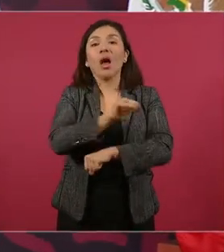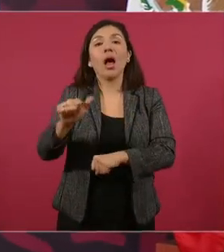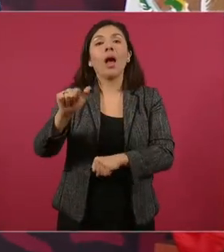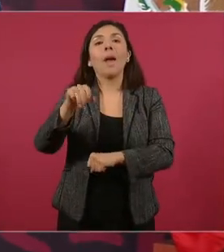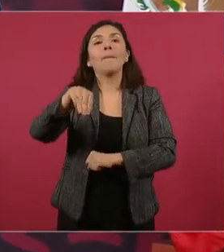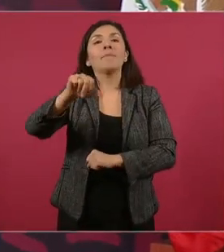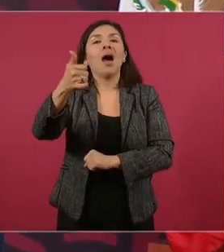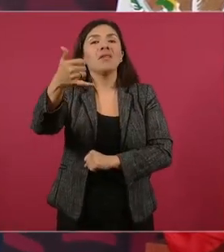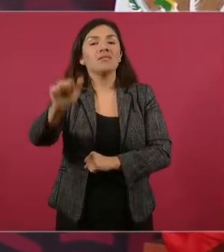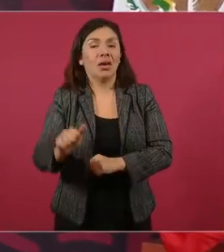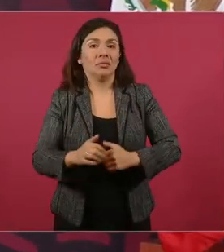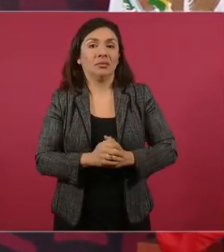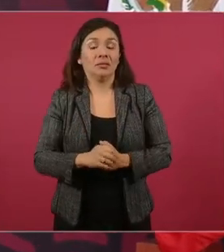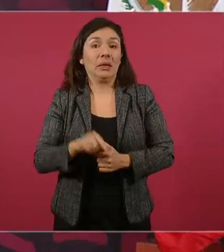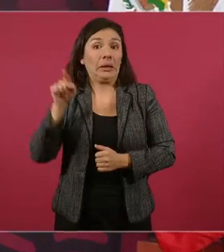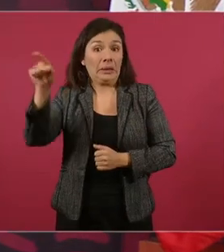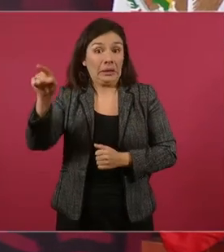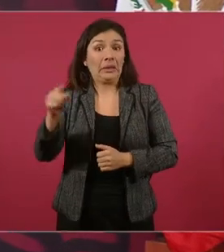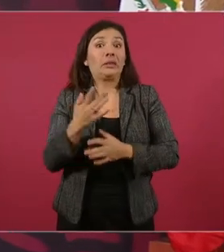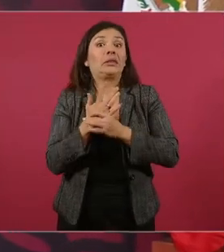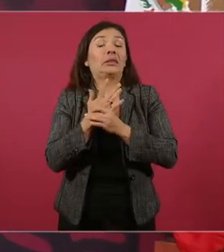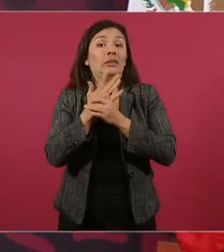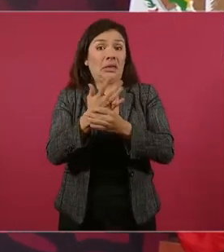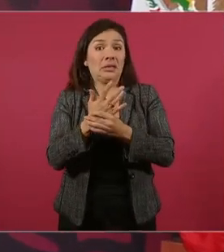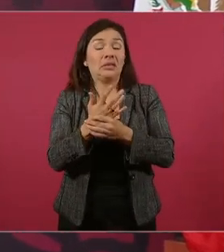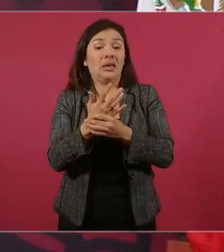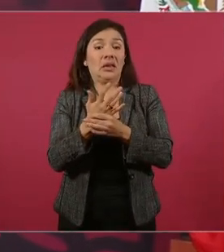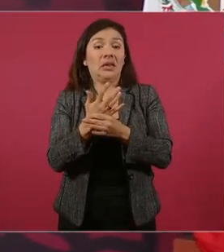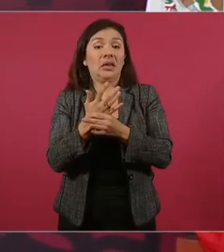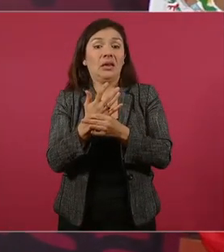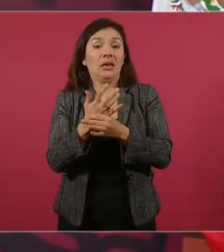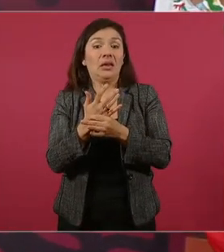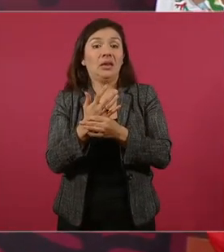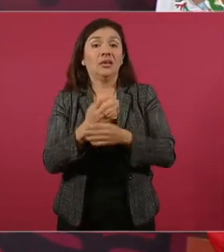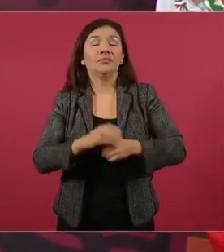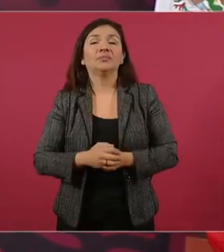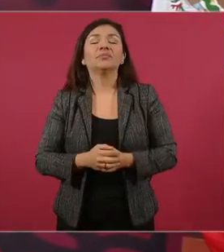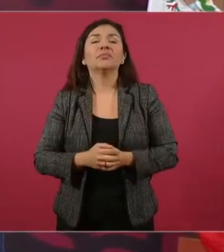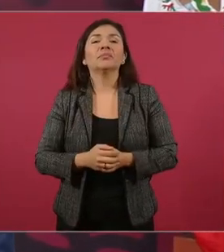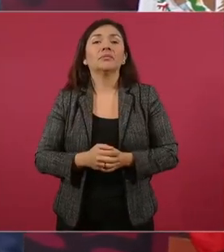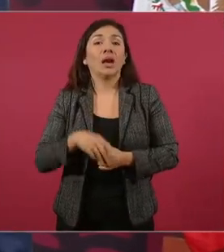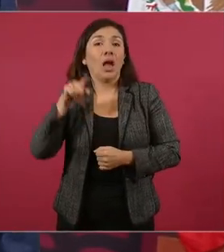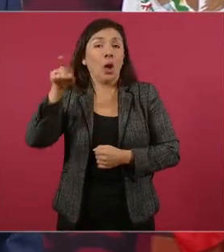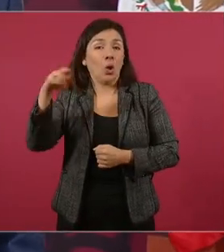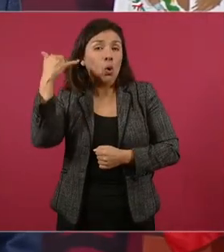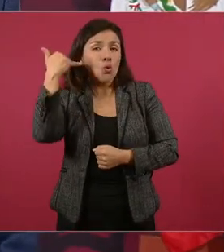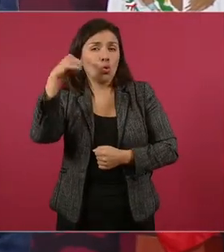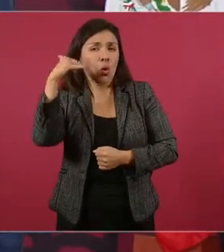Llegó a decir: lo mejor de Yucatán